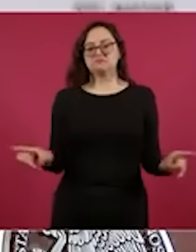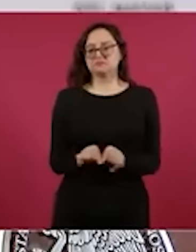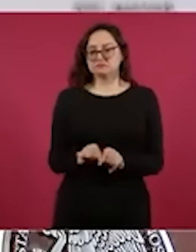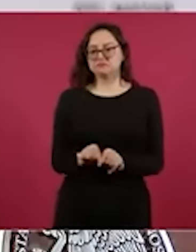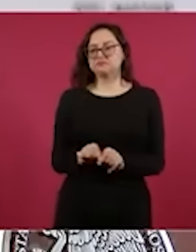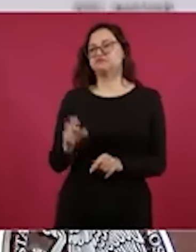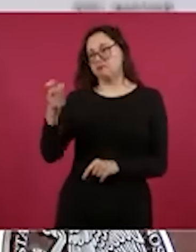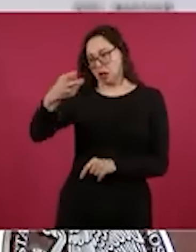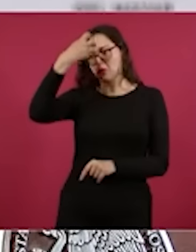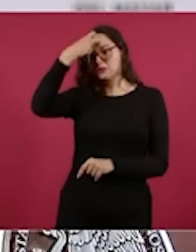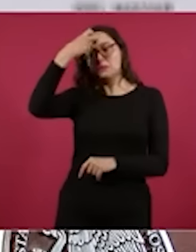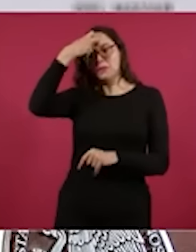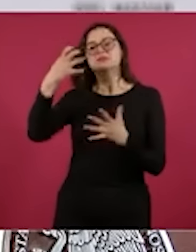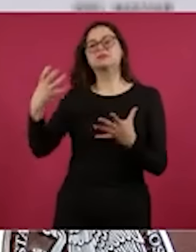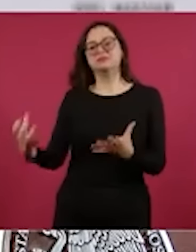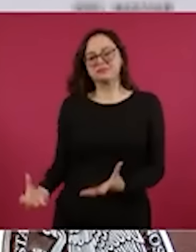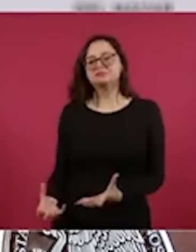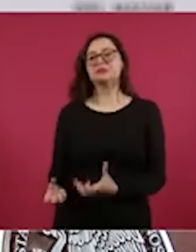energetizado,